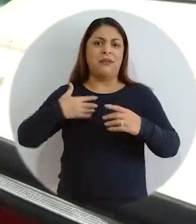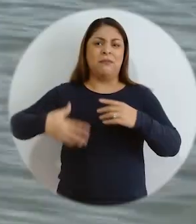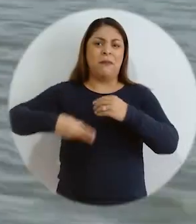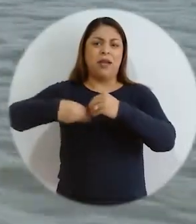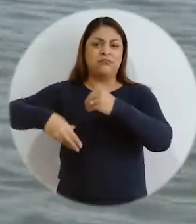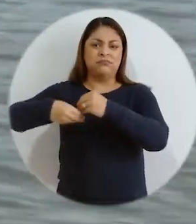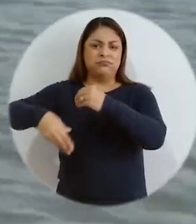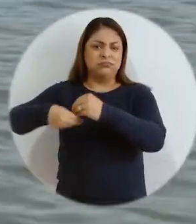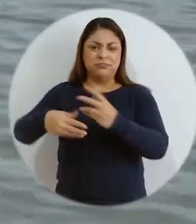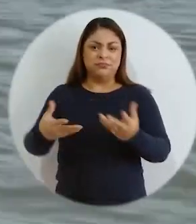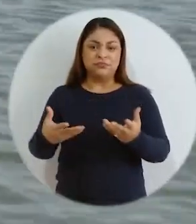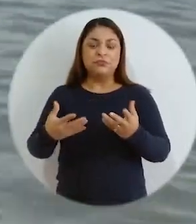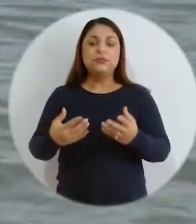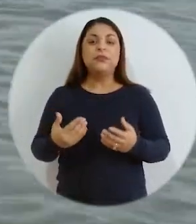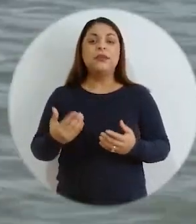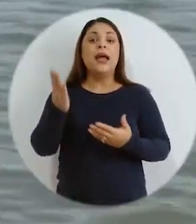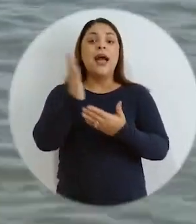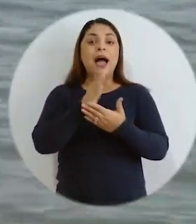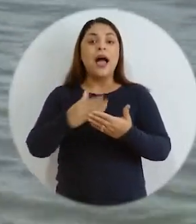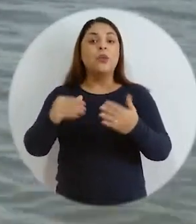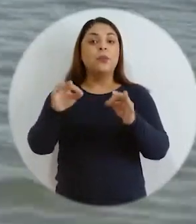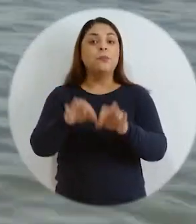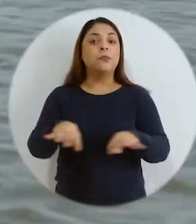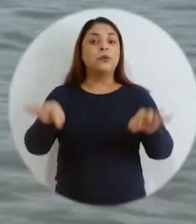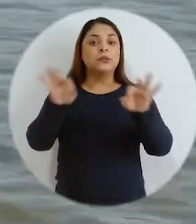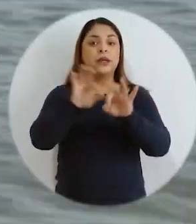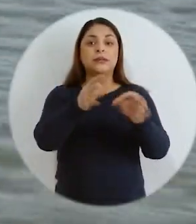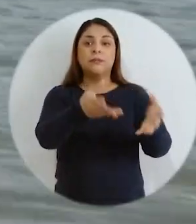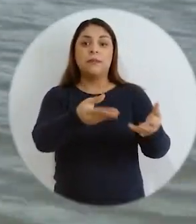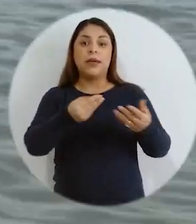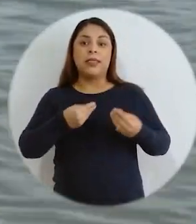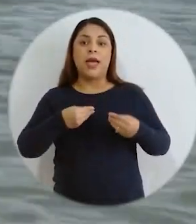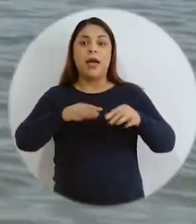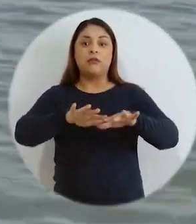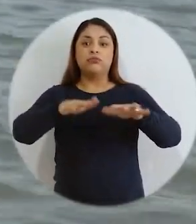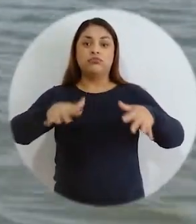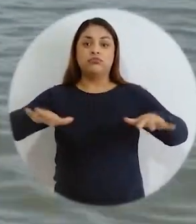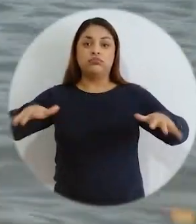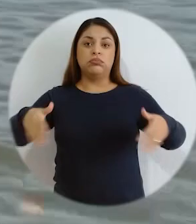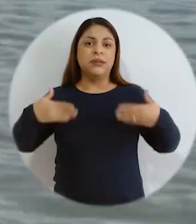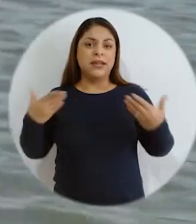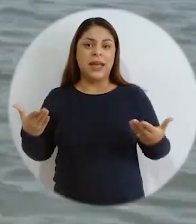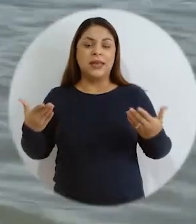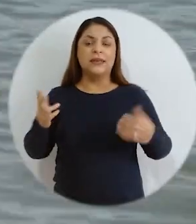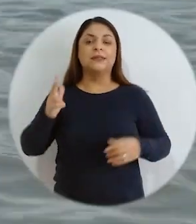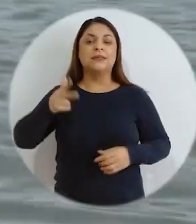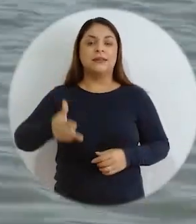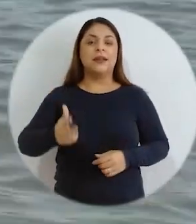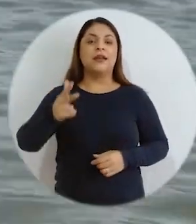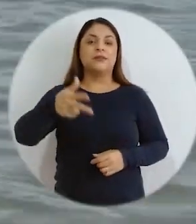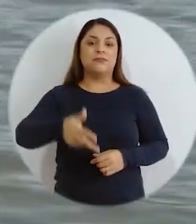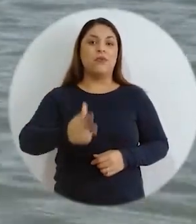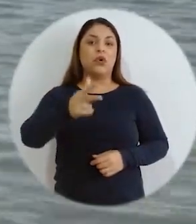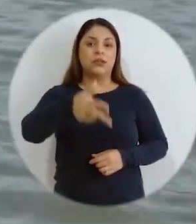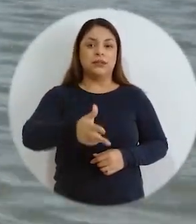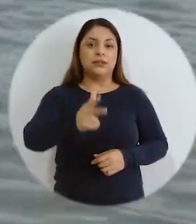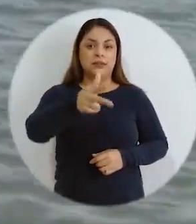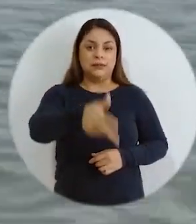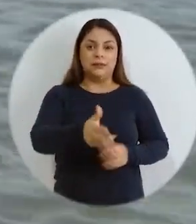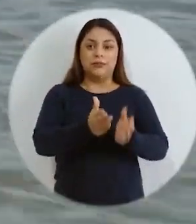ejemplo. Pero va más allá de eso. Algo sumamente importante que nos dan nuestros mares y el océano, el